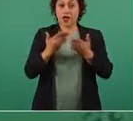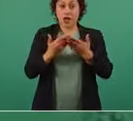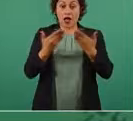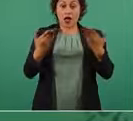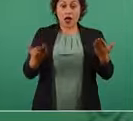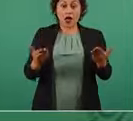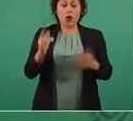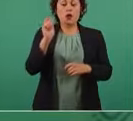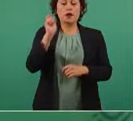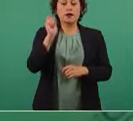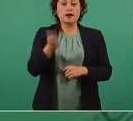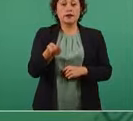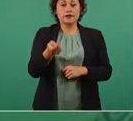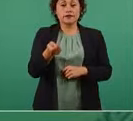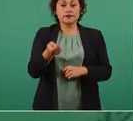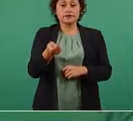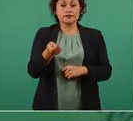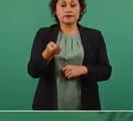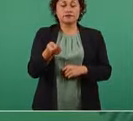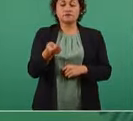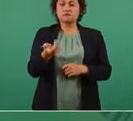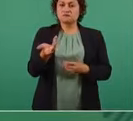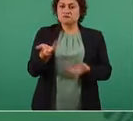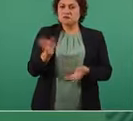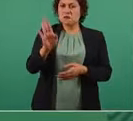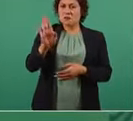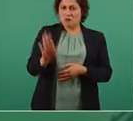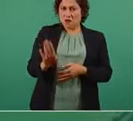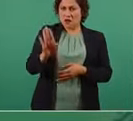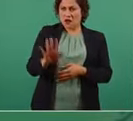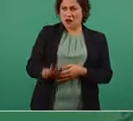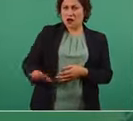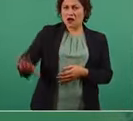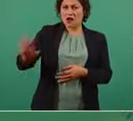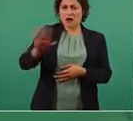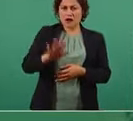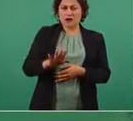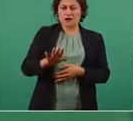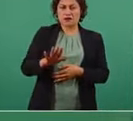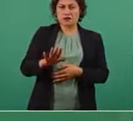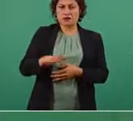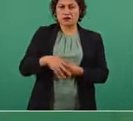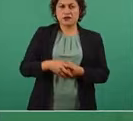pues está un poco apartado,